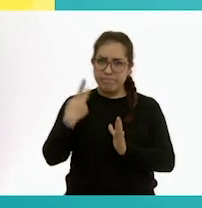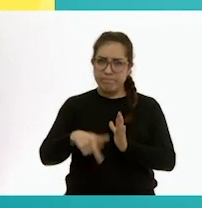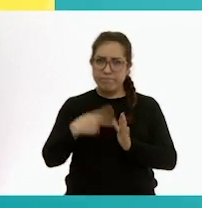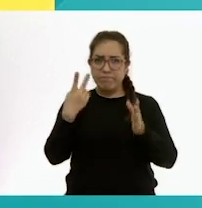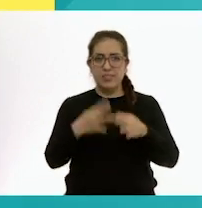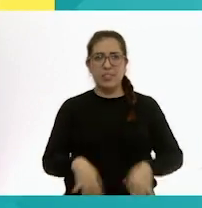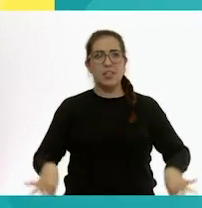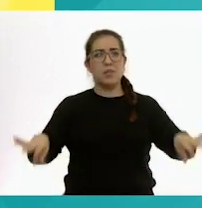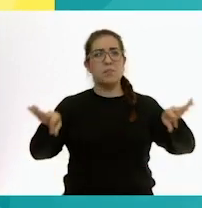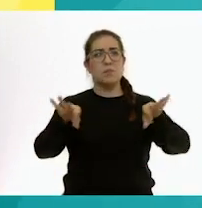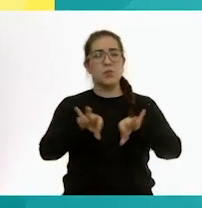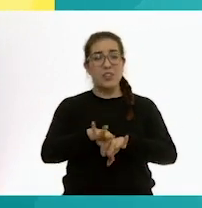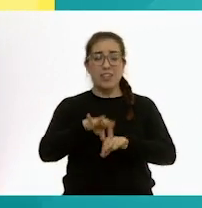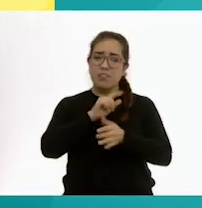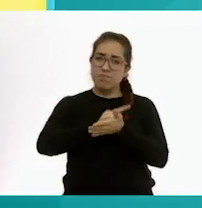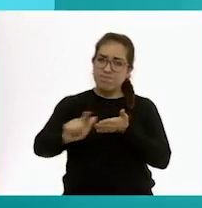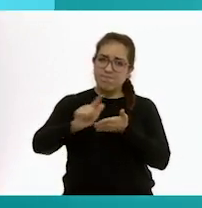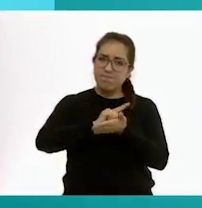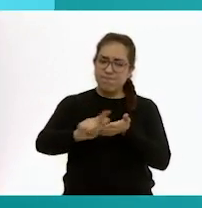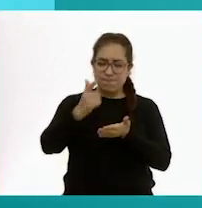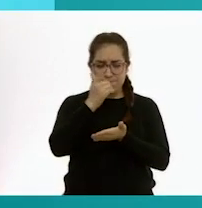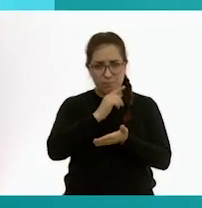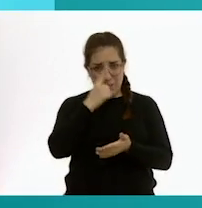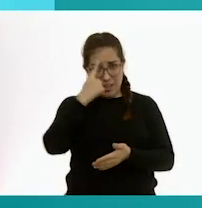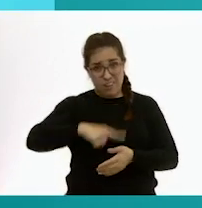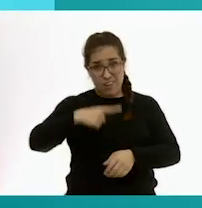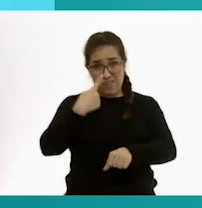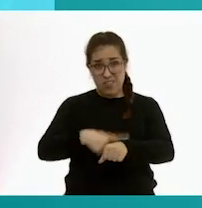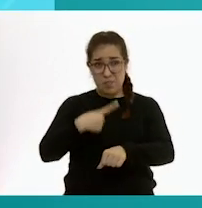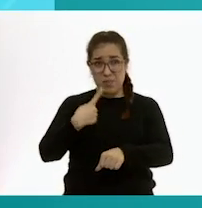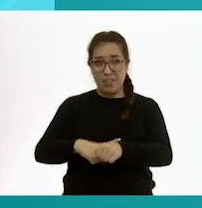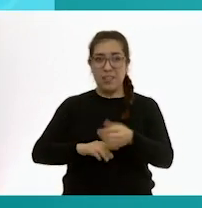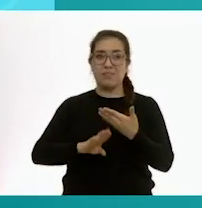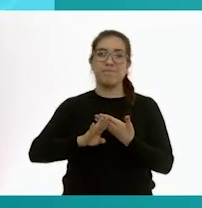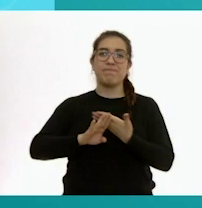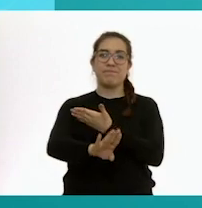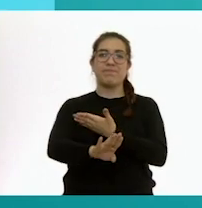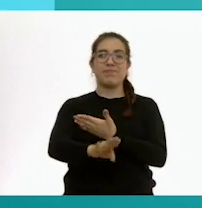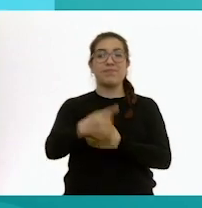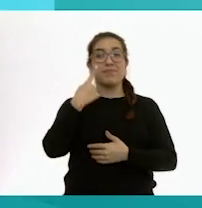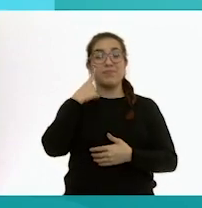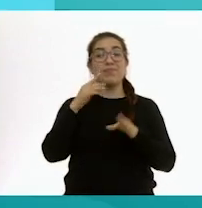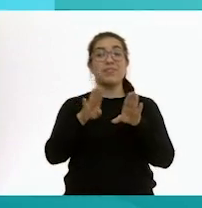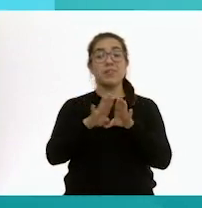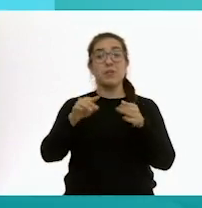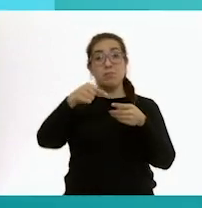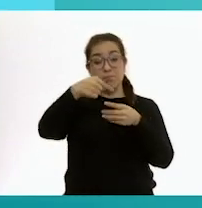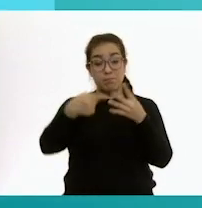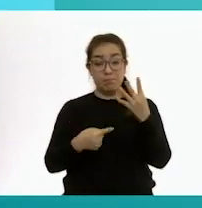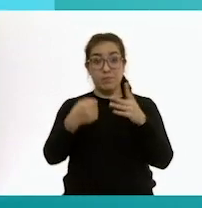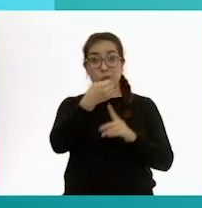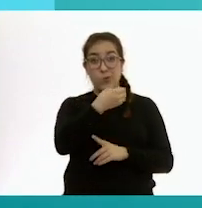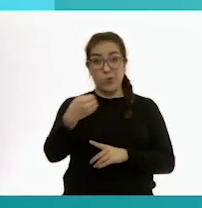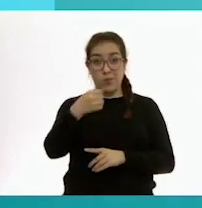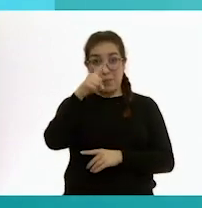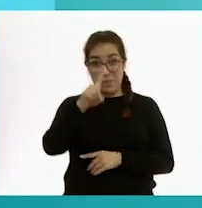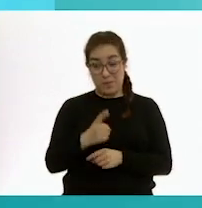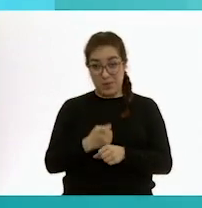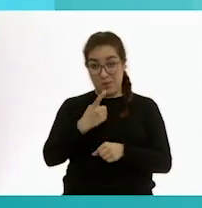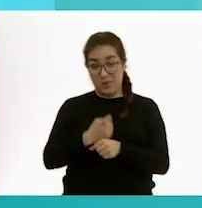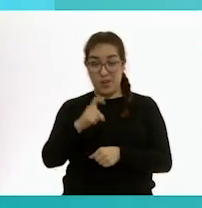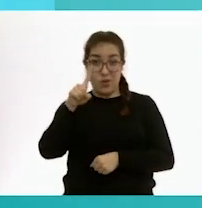importante para prevenir cualquier enfermedad. Sigue estos pasos para hacerlo correctamente. Moja tus